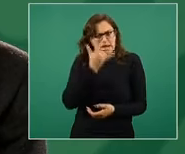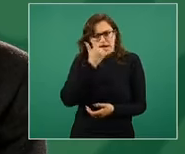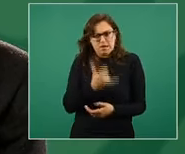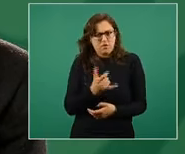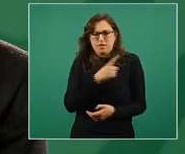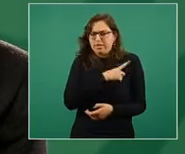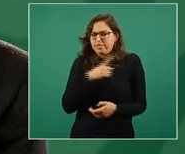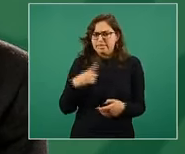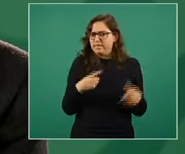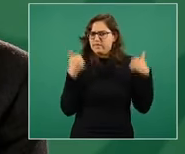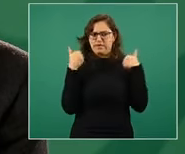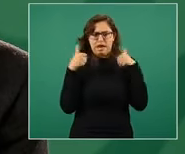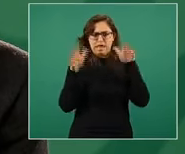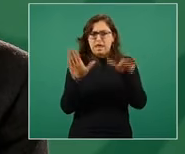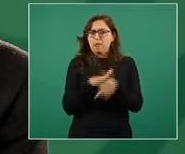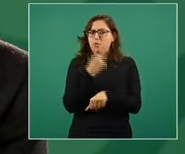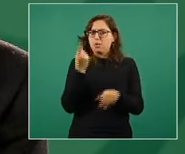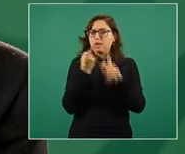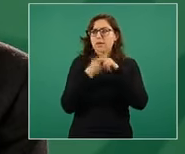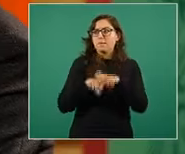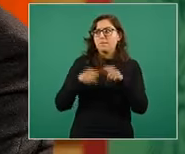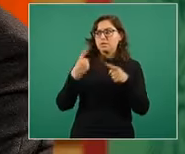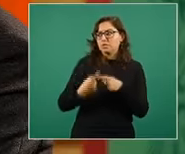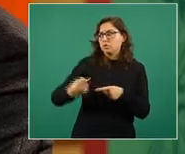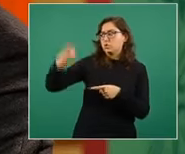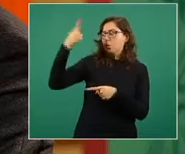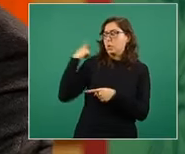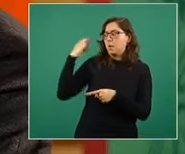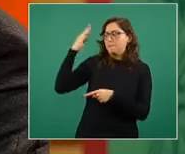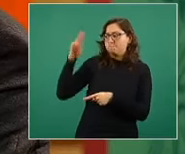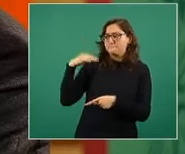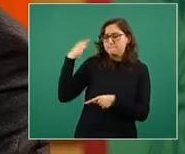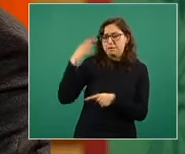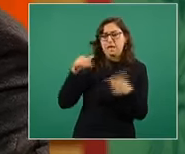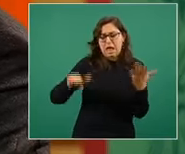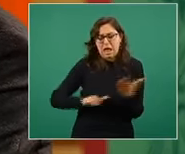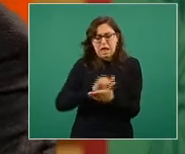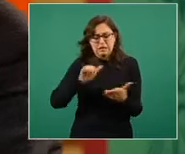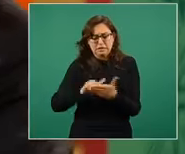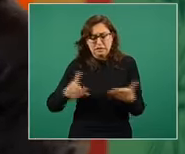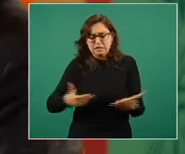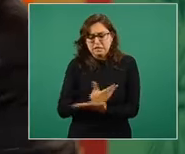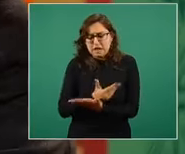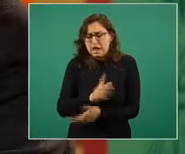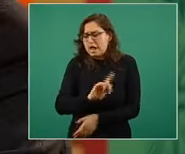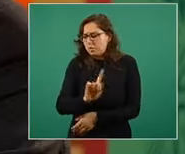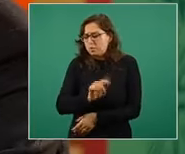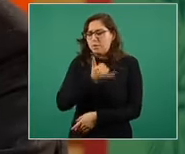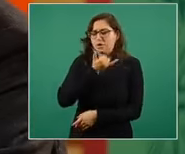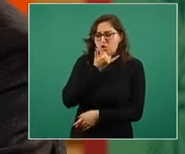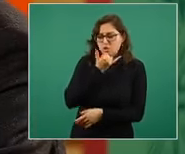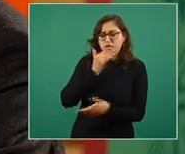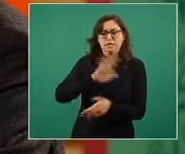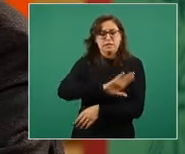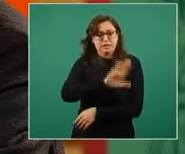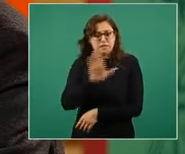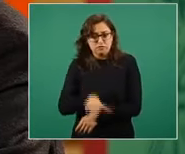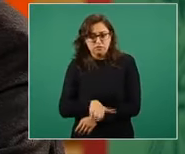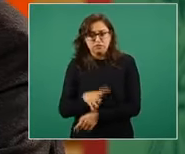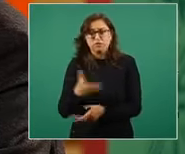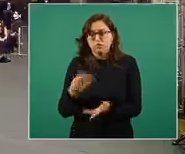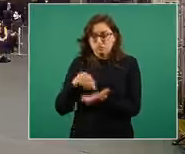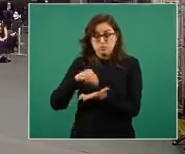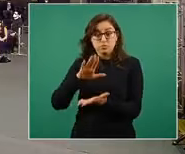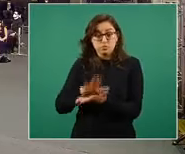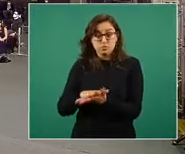documento legal que tenemos es el acta de nacimiento, perdón, de defunción. El acta es el documento legal con el que se registran